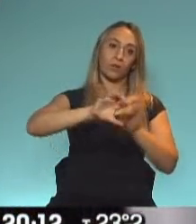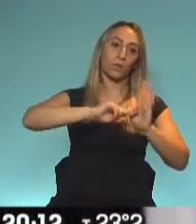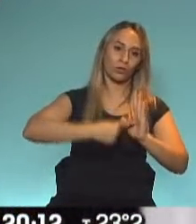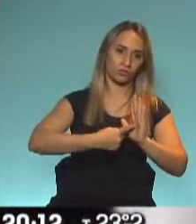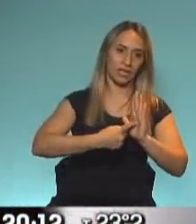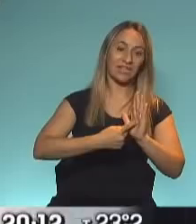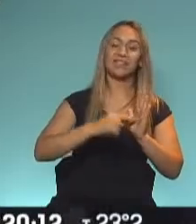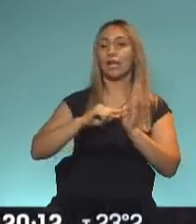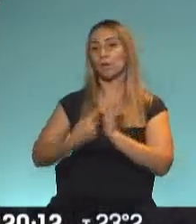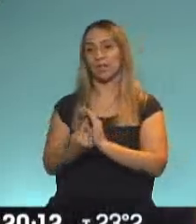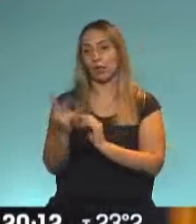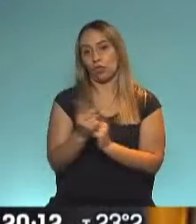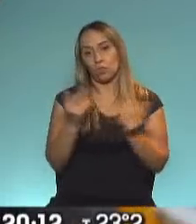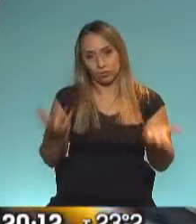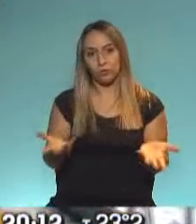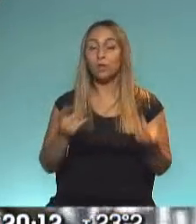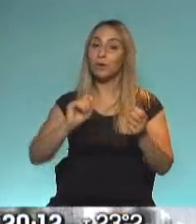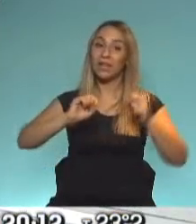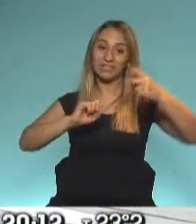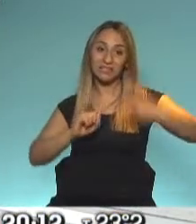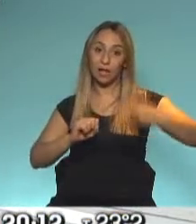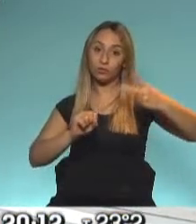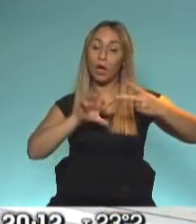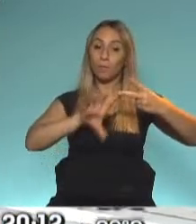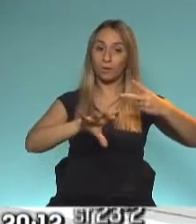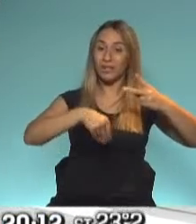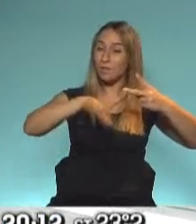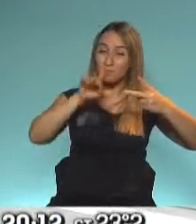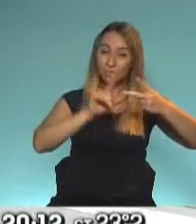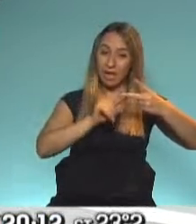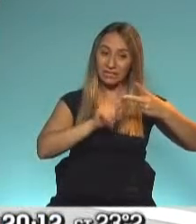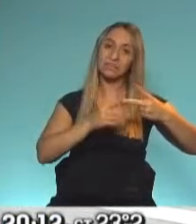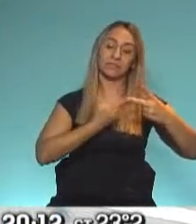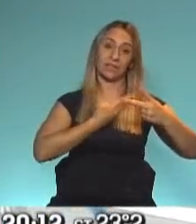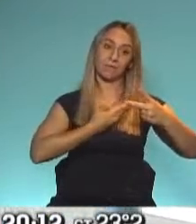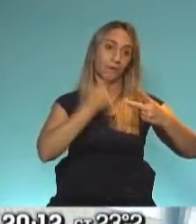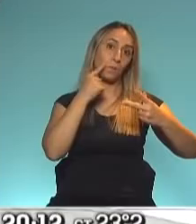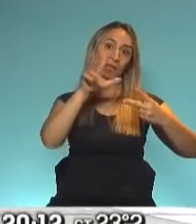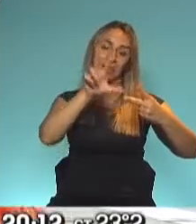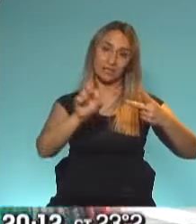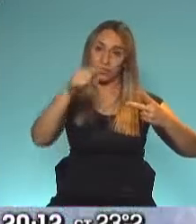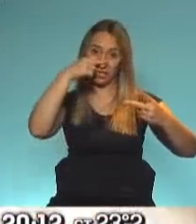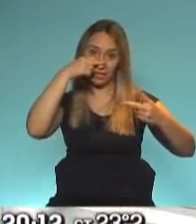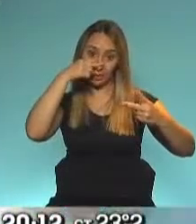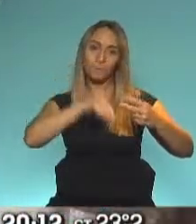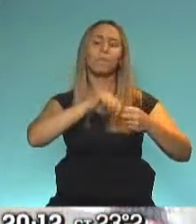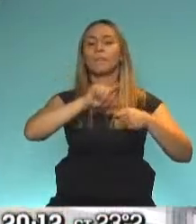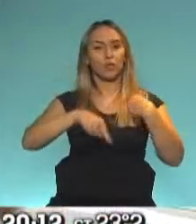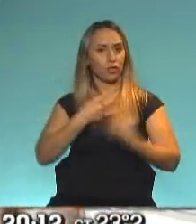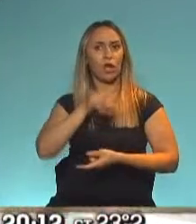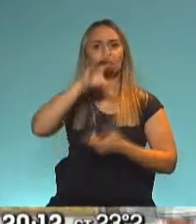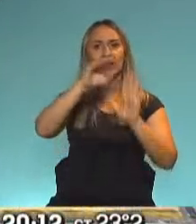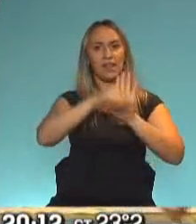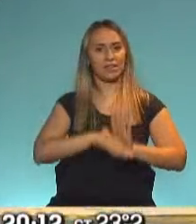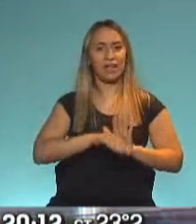Buenos Aires y ciudad, ¿no? Claramente. Pero la segunda provincia que marcó el mayor número de casos fue Santa Fe, con 1.307. Continuamos en la